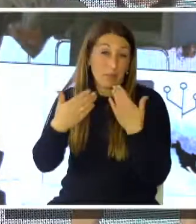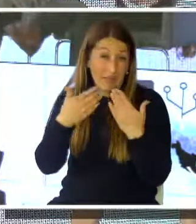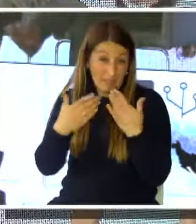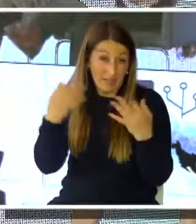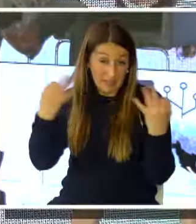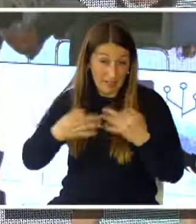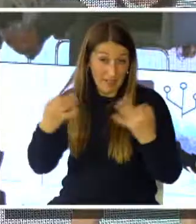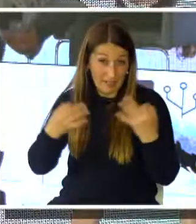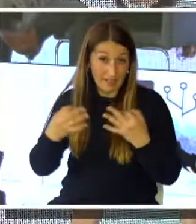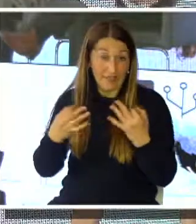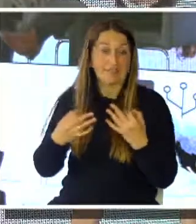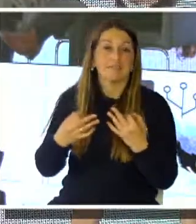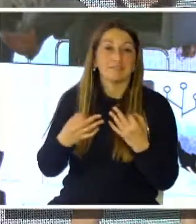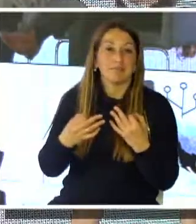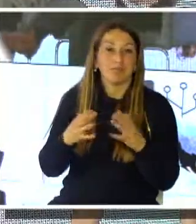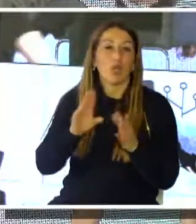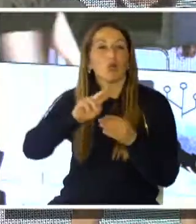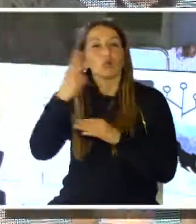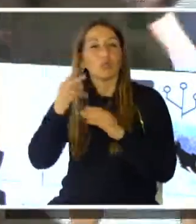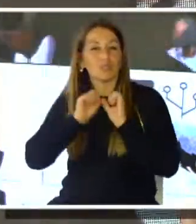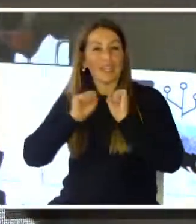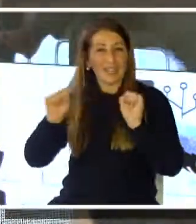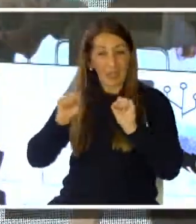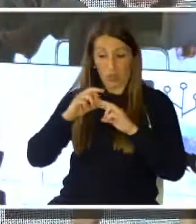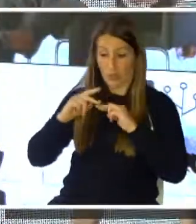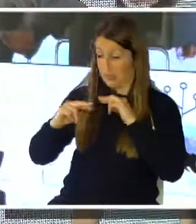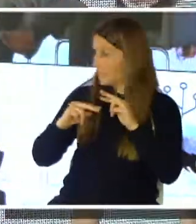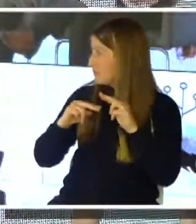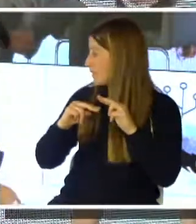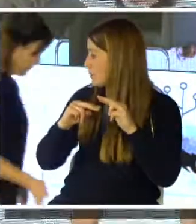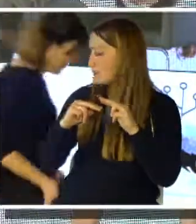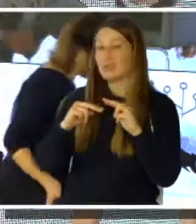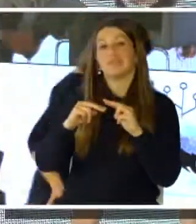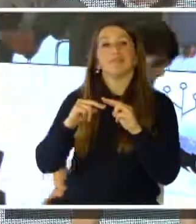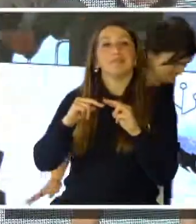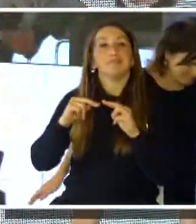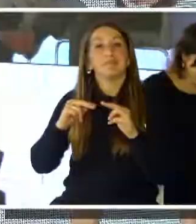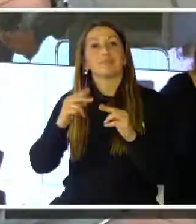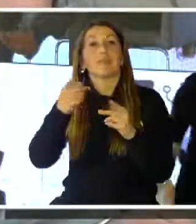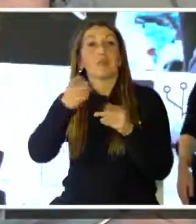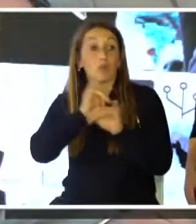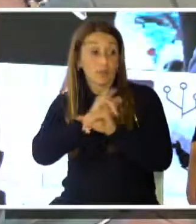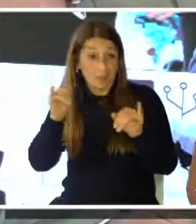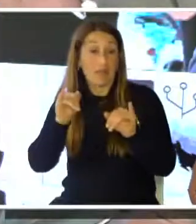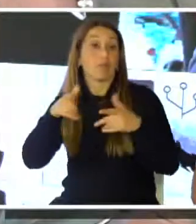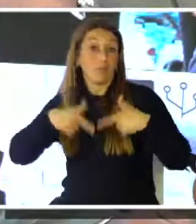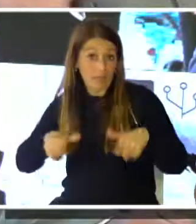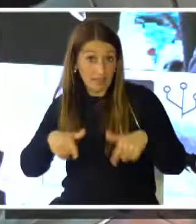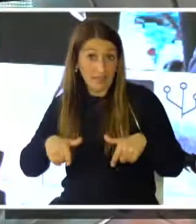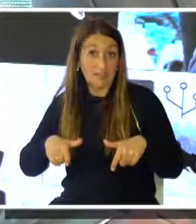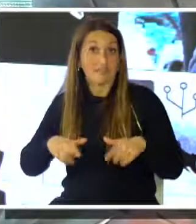tecnológico y yo soy subsecretario de mantenimiento de la ciudad de buenos aires eso es desde que salimos de la intendencia todo